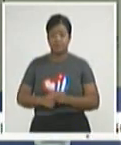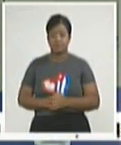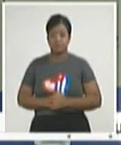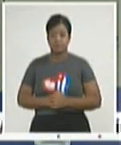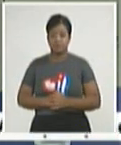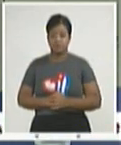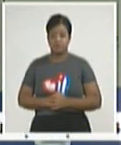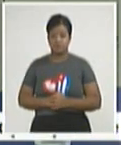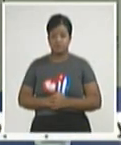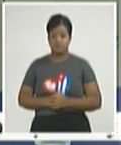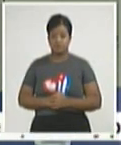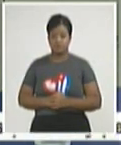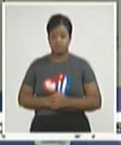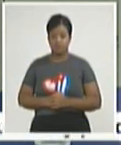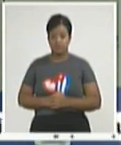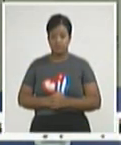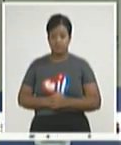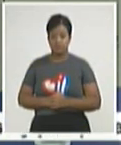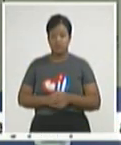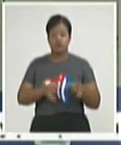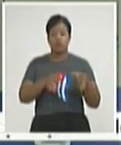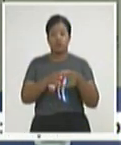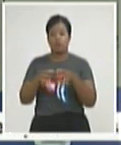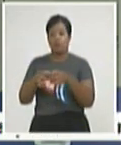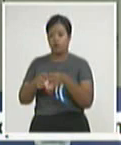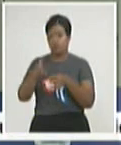asintomáticos. Y por grupos de edades,